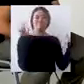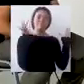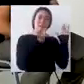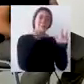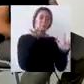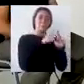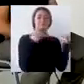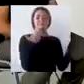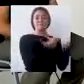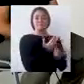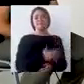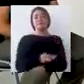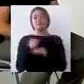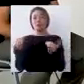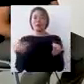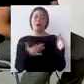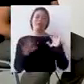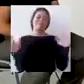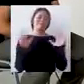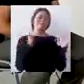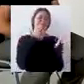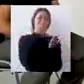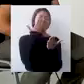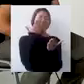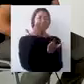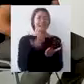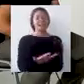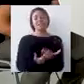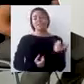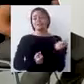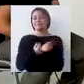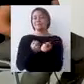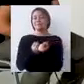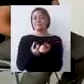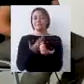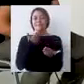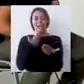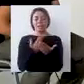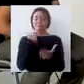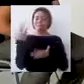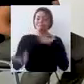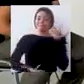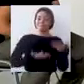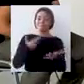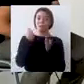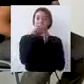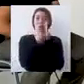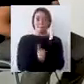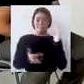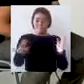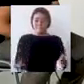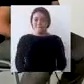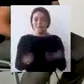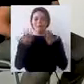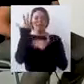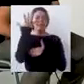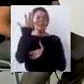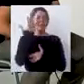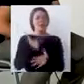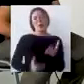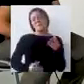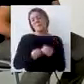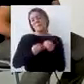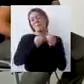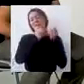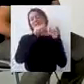ahora, despedirnos. Mirod, muchas gracias. A ti, Carlos. Jorge, muchas gracias, y que este programa nos motive cada vez más a construir